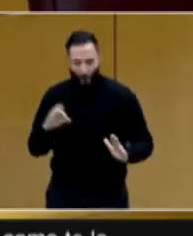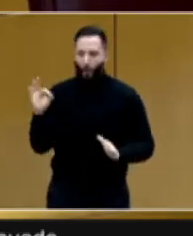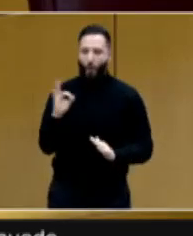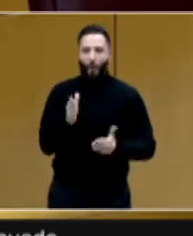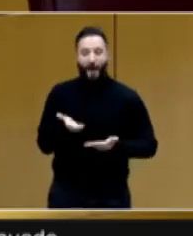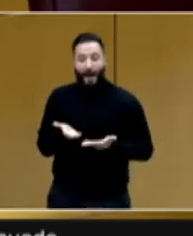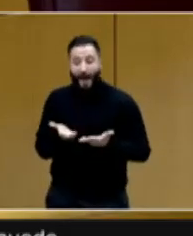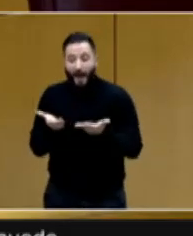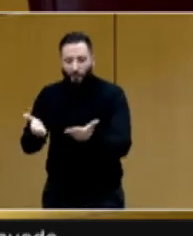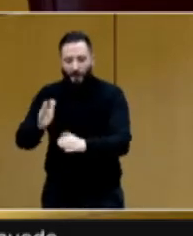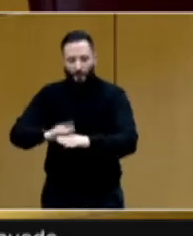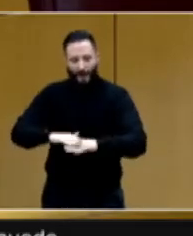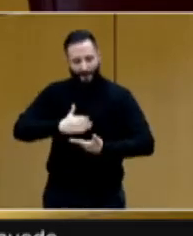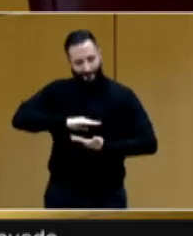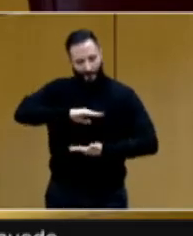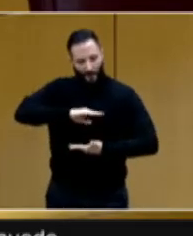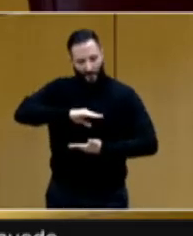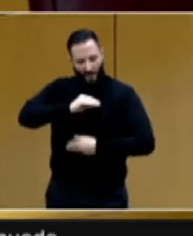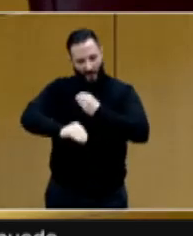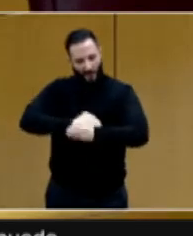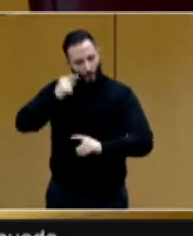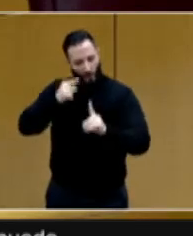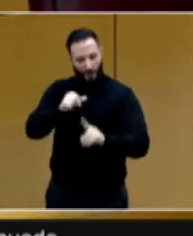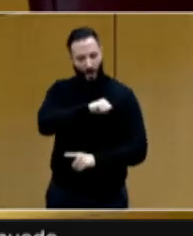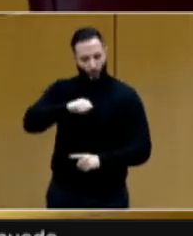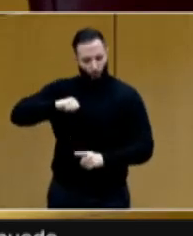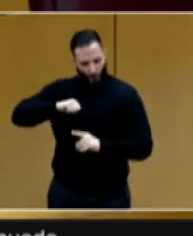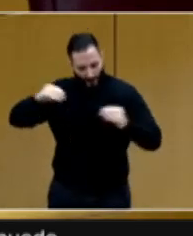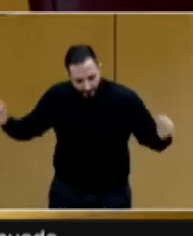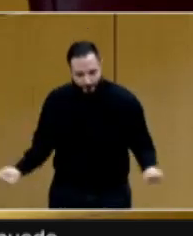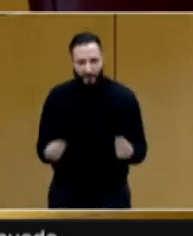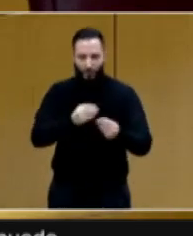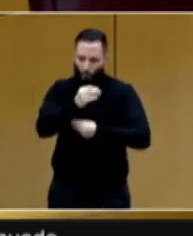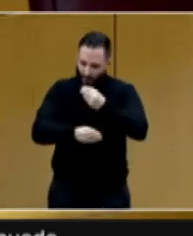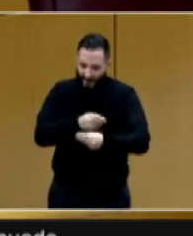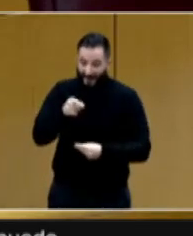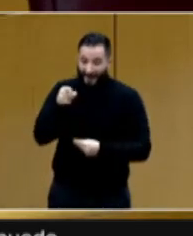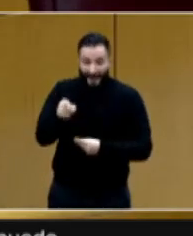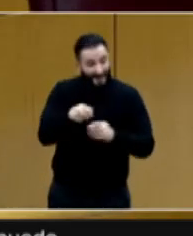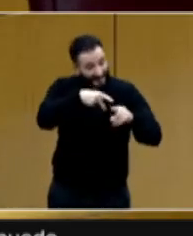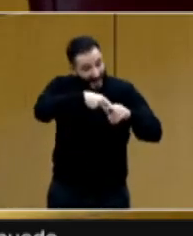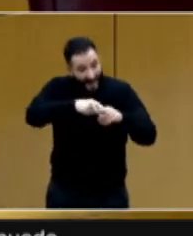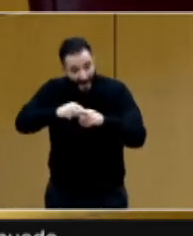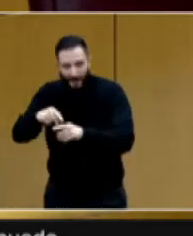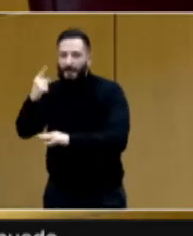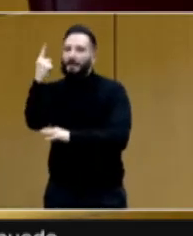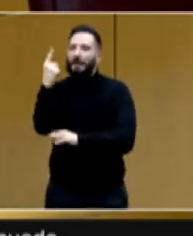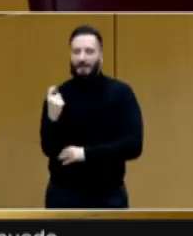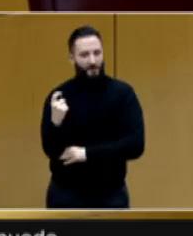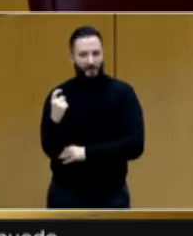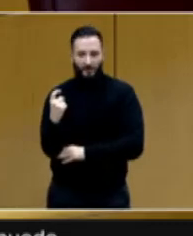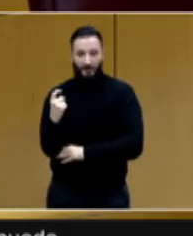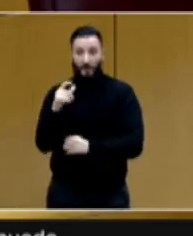el ejercicio la capacidad para que fomenten esa autonomía son establecidos y no atentan contra